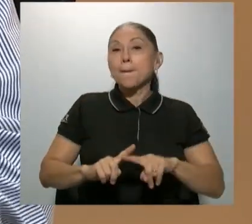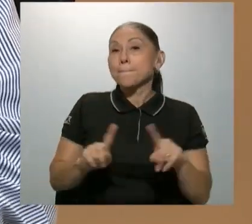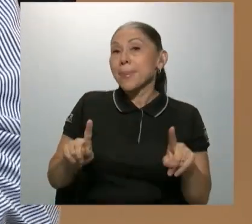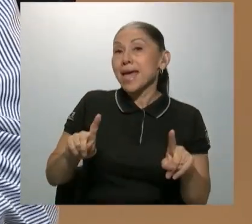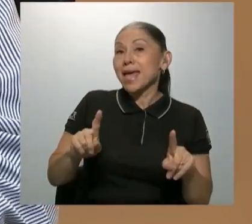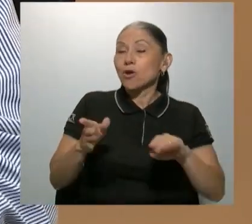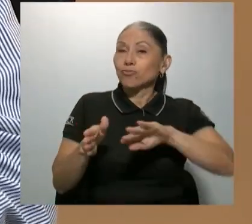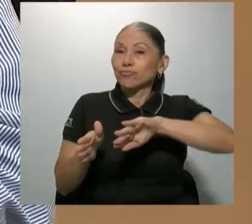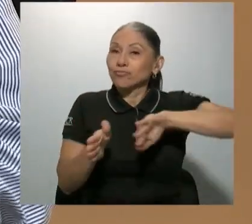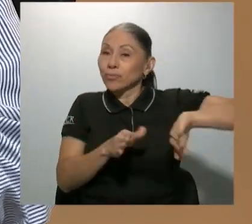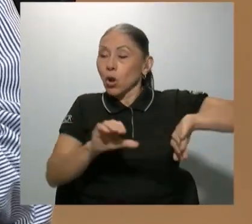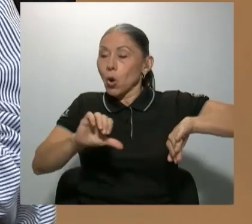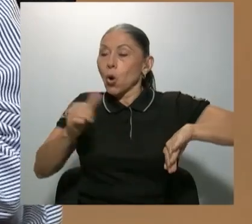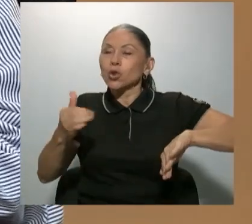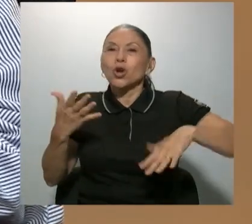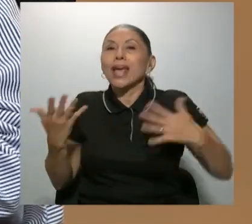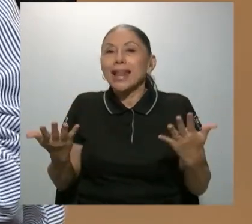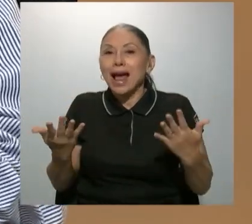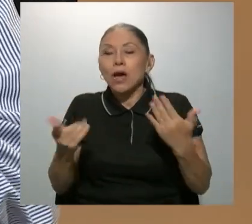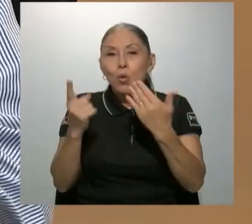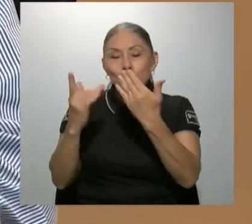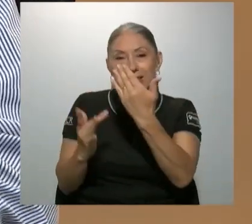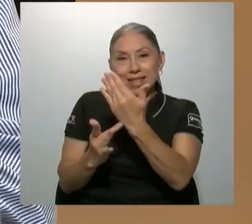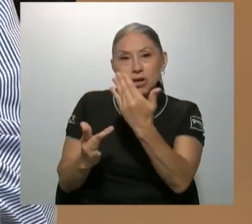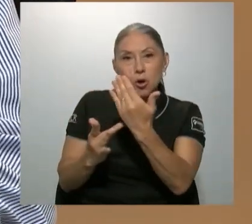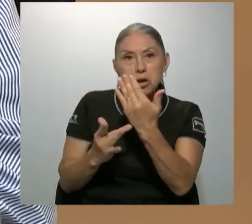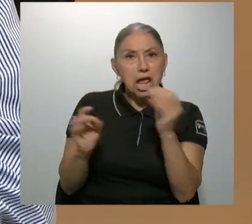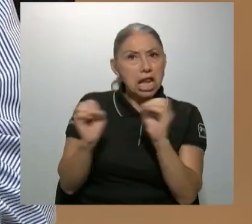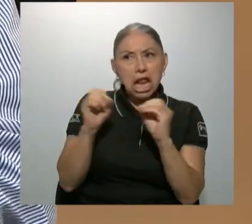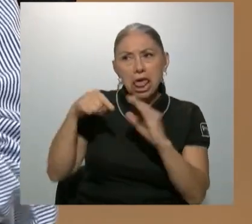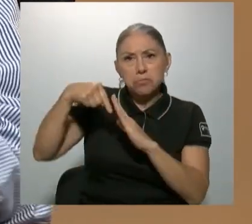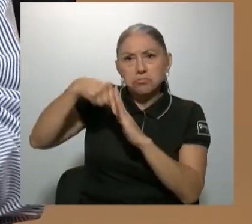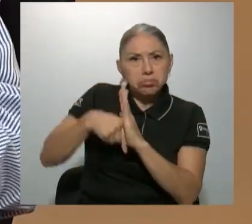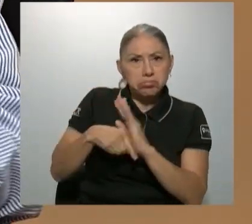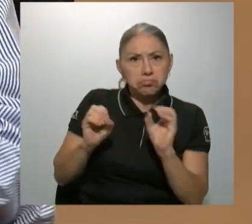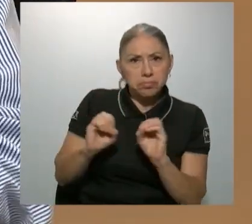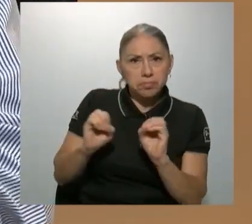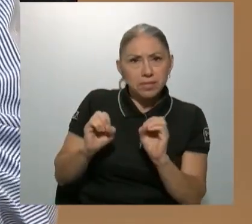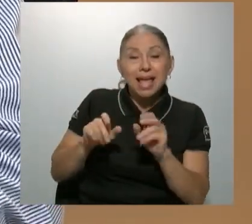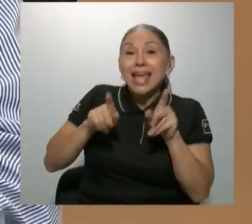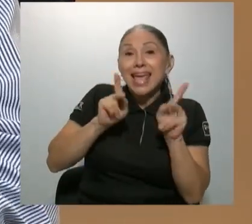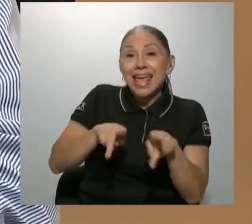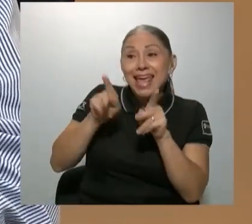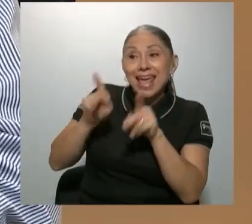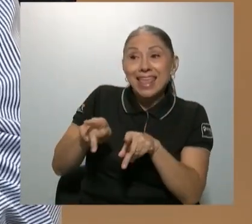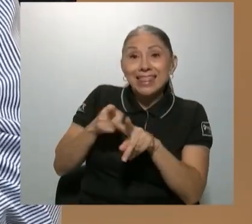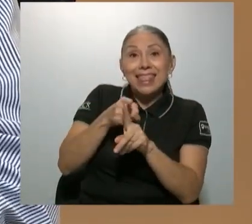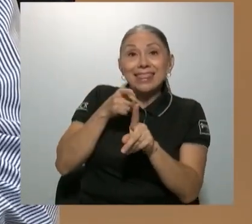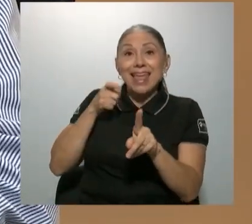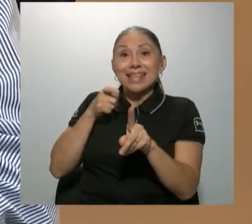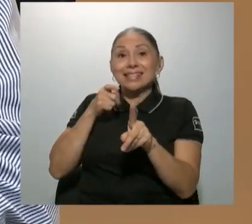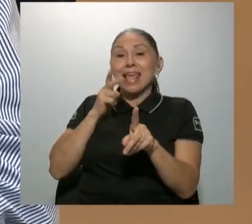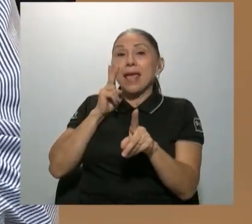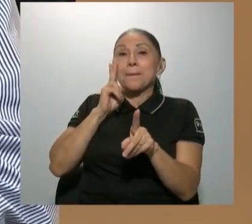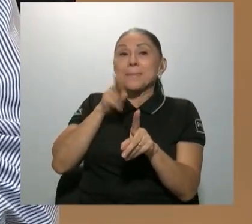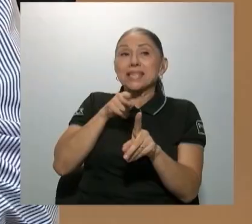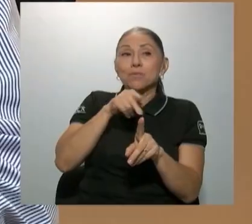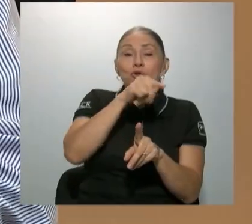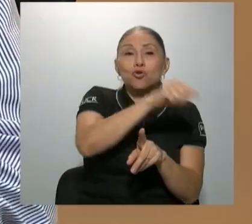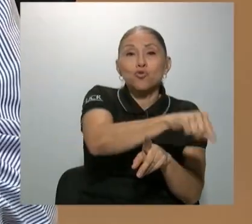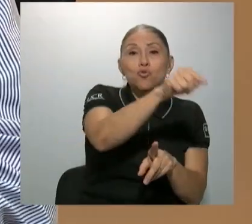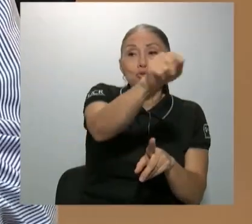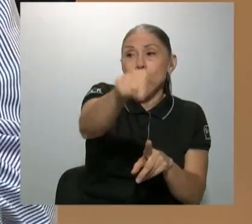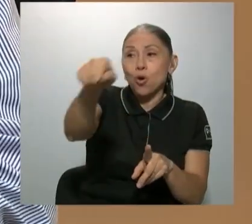tecnología que tampoco tiene nada extraordinario. Entonces gente de los mismos lugares los tomó, y